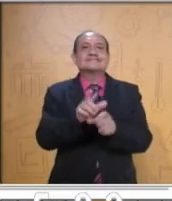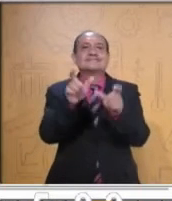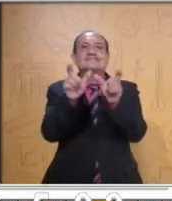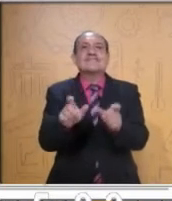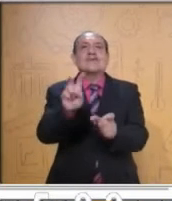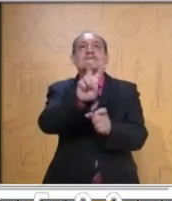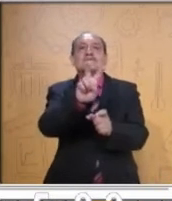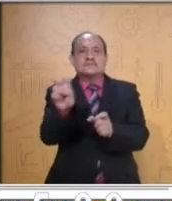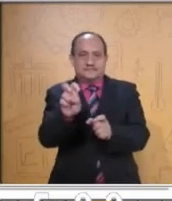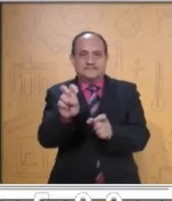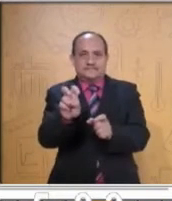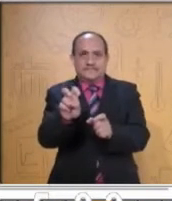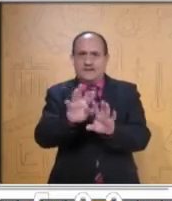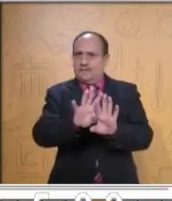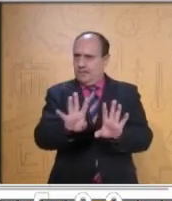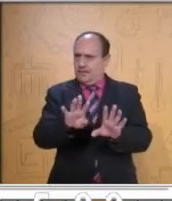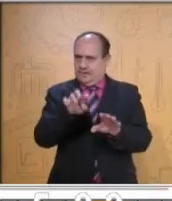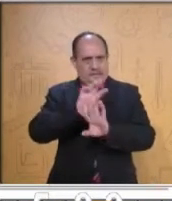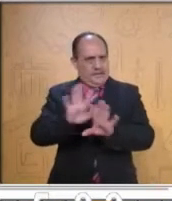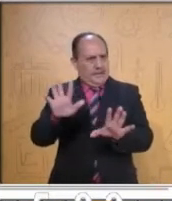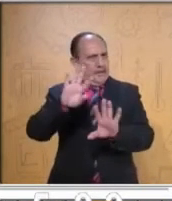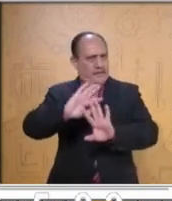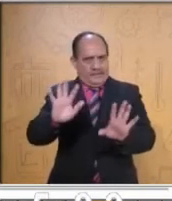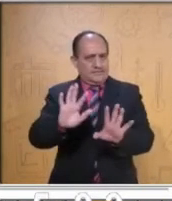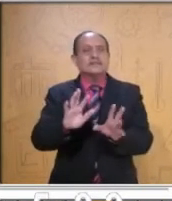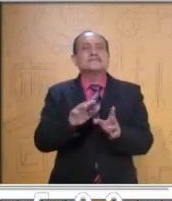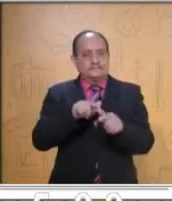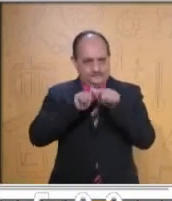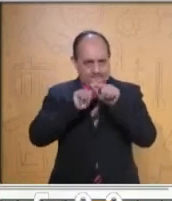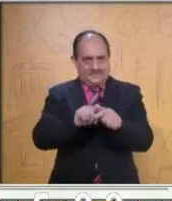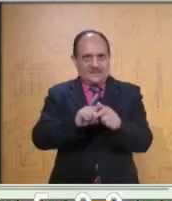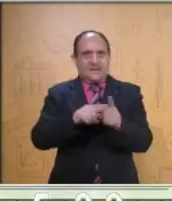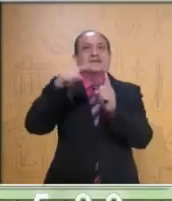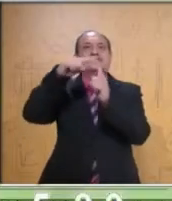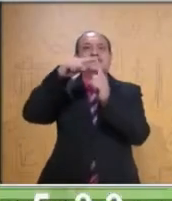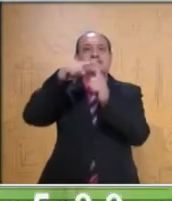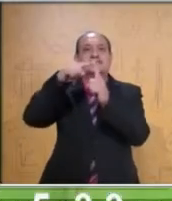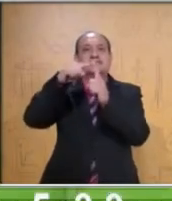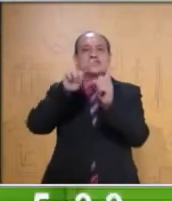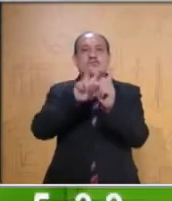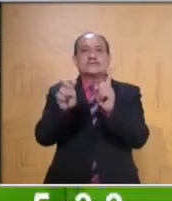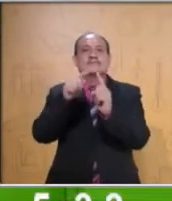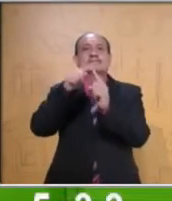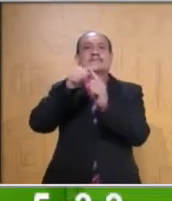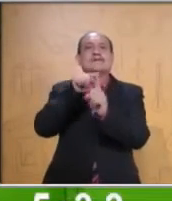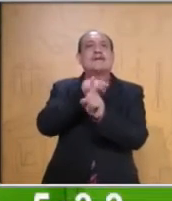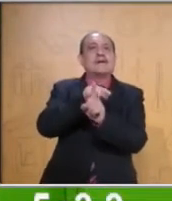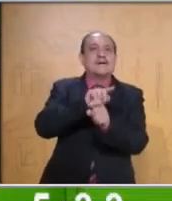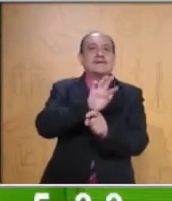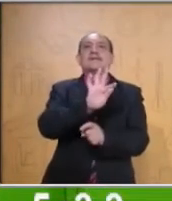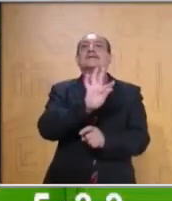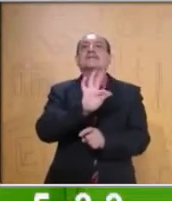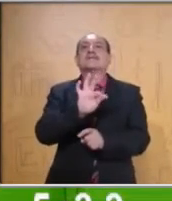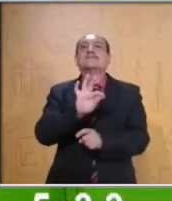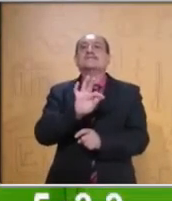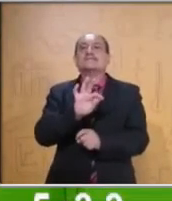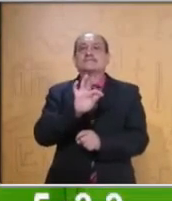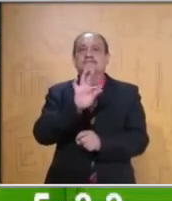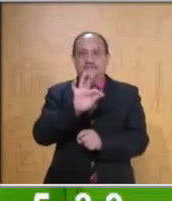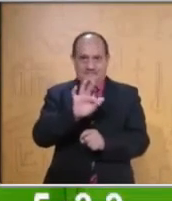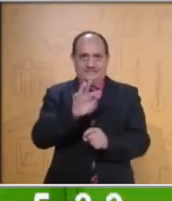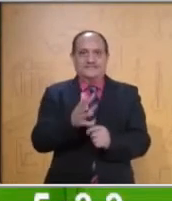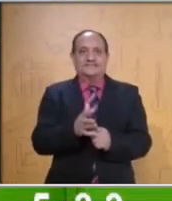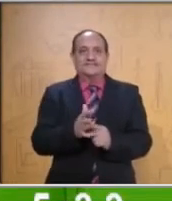200, pero no nos vamos a quedar ahí. Vamos a dividirlo entre, ¿cuánto? 40, perfecto. Lo dividimos